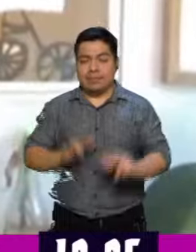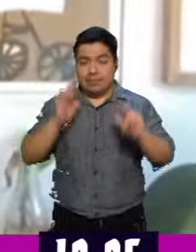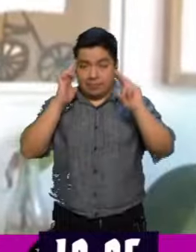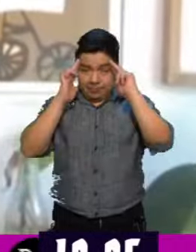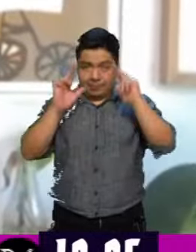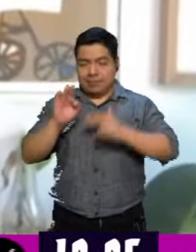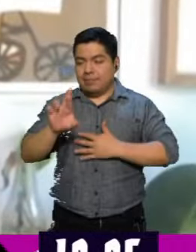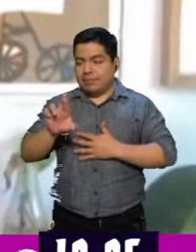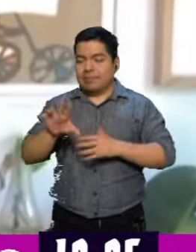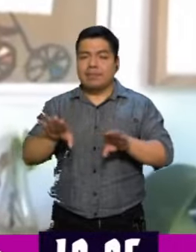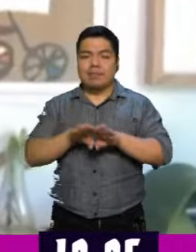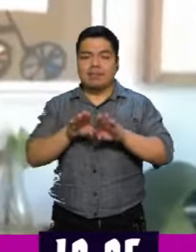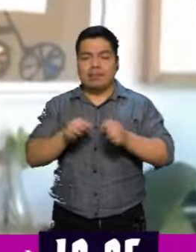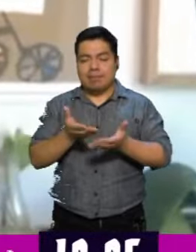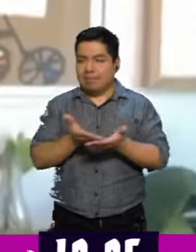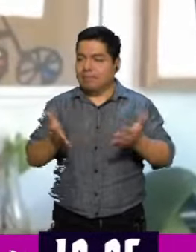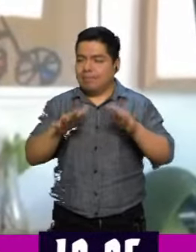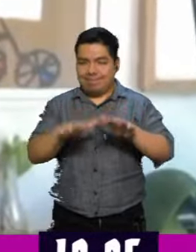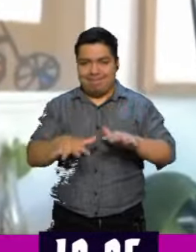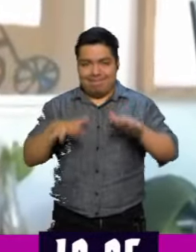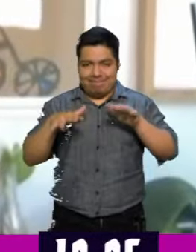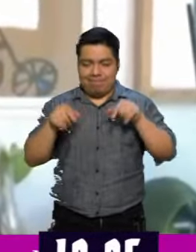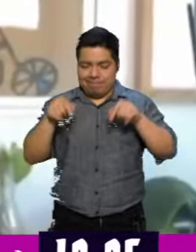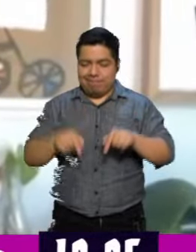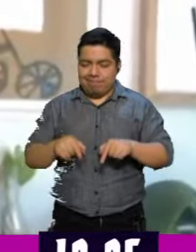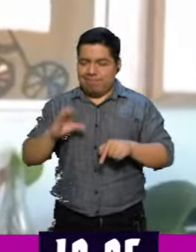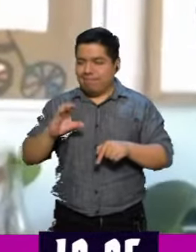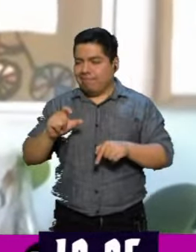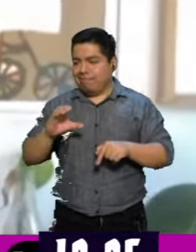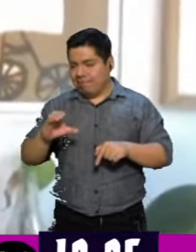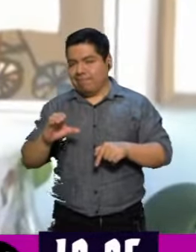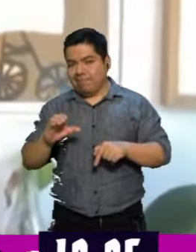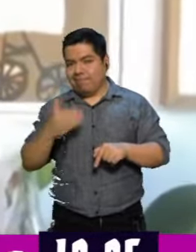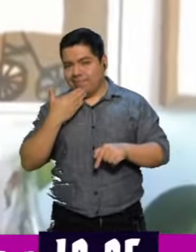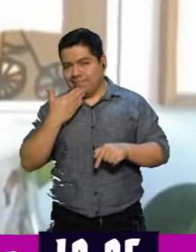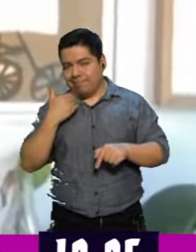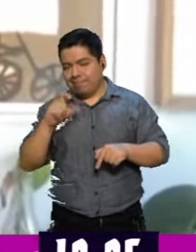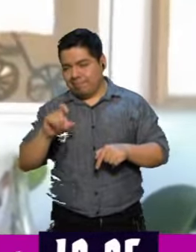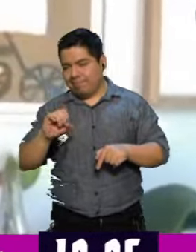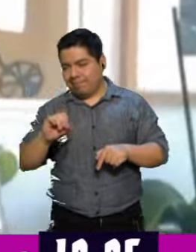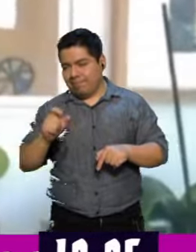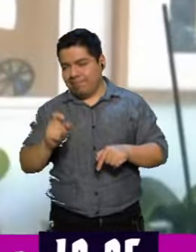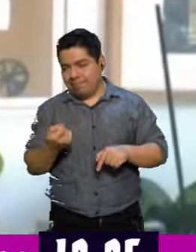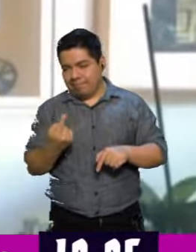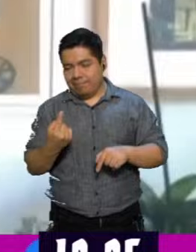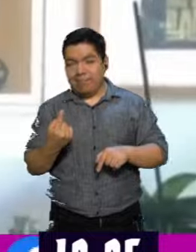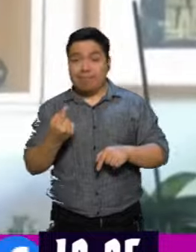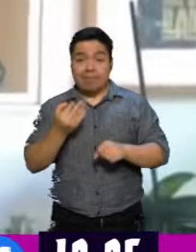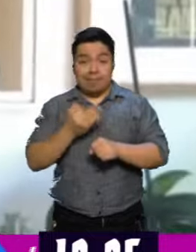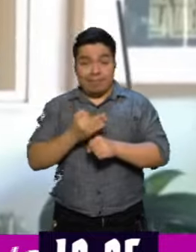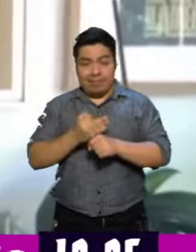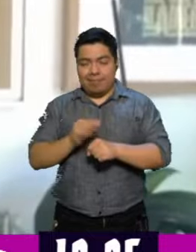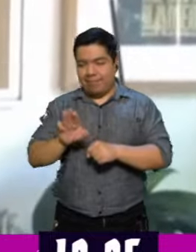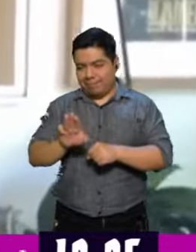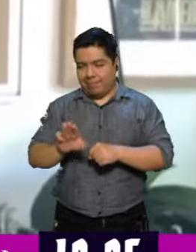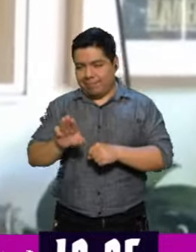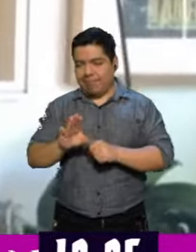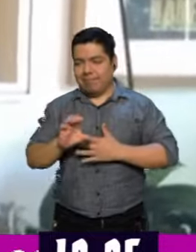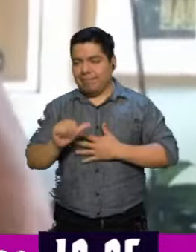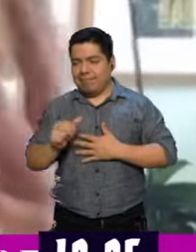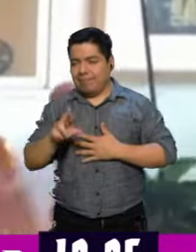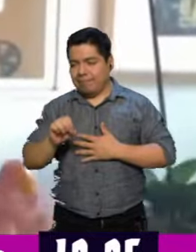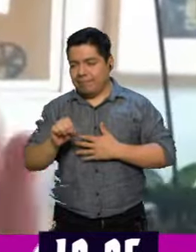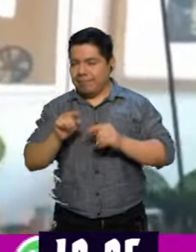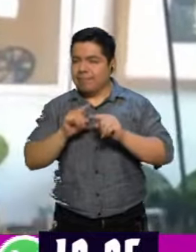Hola, ¿qué tal, Fer? ¿Cómo estás? Un saludo a ti y a toda la gente que nos ve por acá, por Capital 21. Llegó el momento de nuestro cacao de la semana y esta vez es un